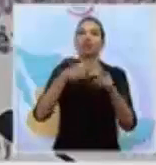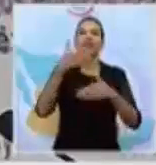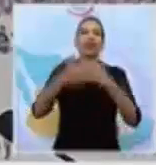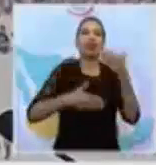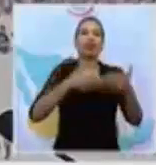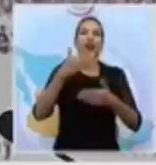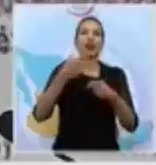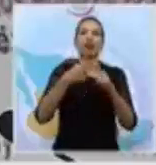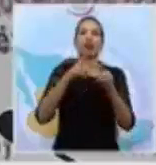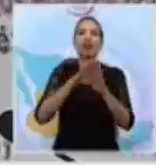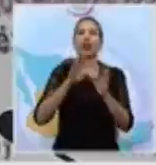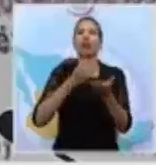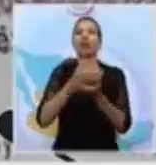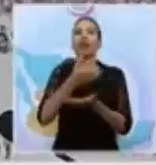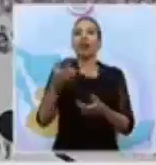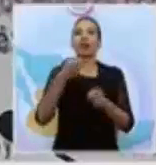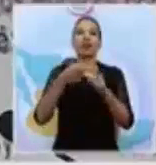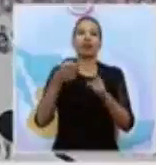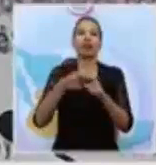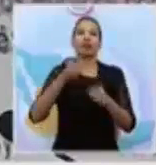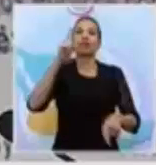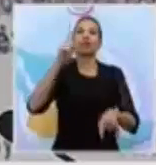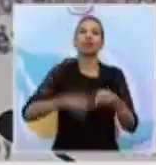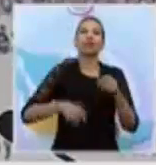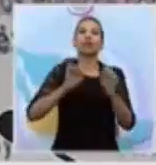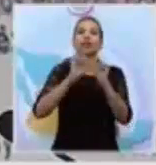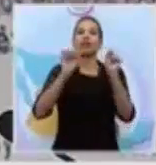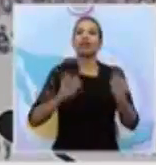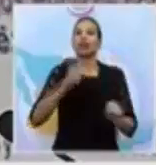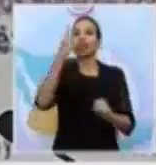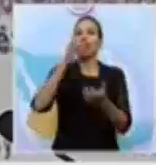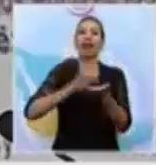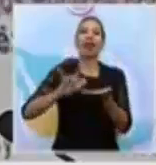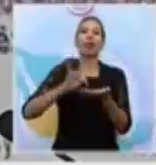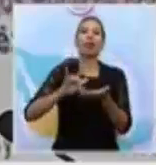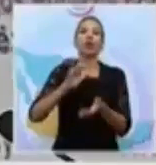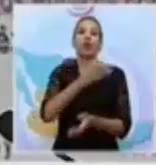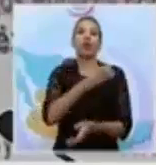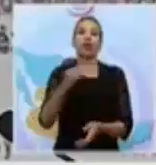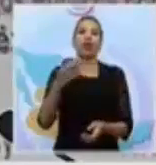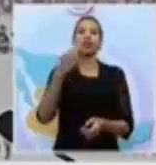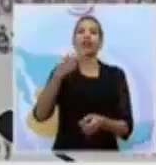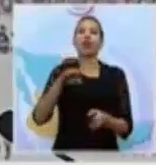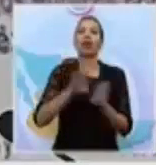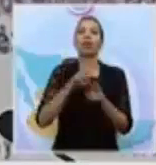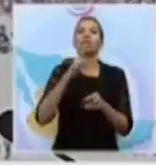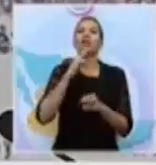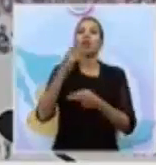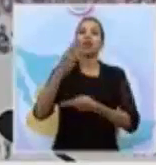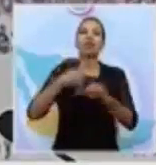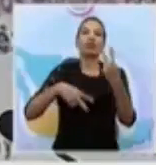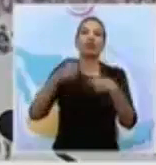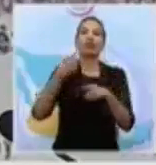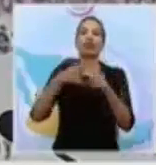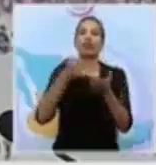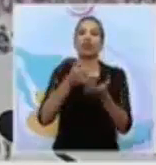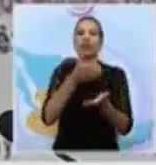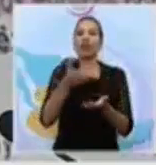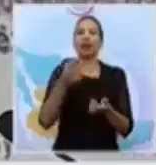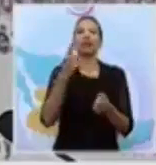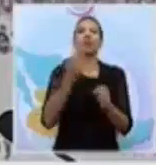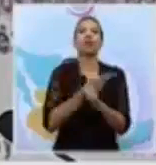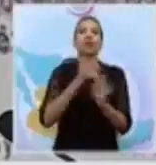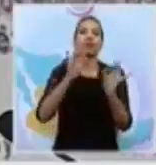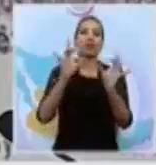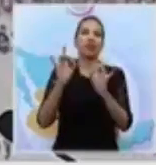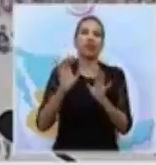y la agropecuaria. Se desmantela el sistema de apoyos al campo que se ha llamado el estado de bienestar agrario, lo que ocurrió en casi